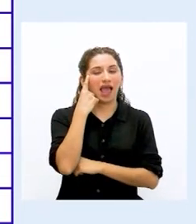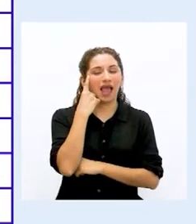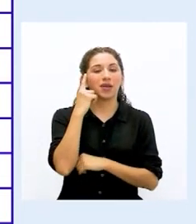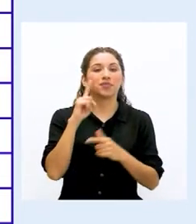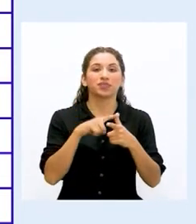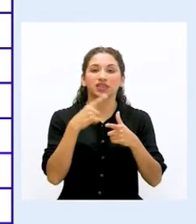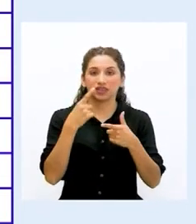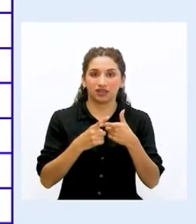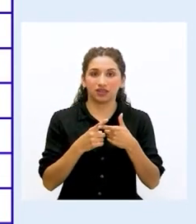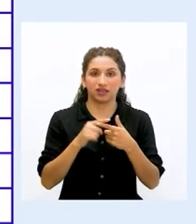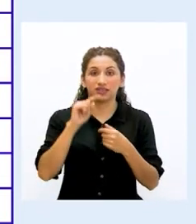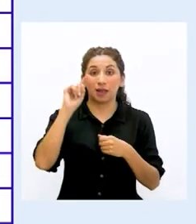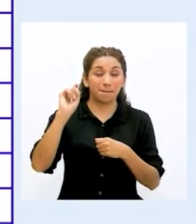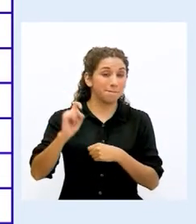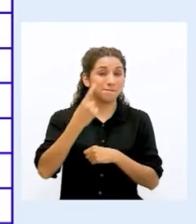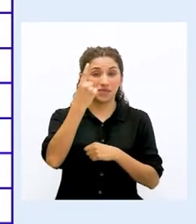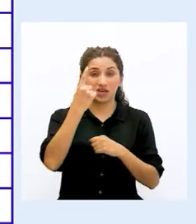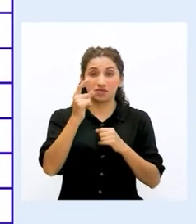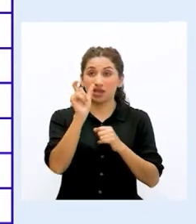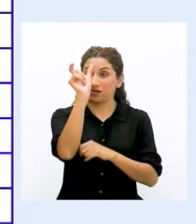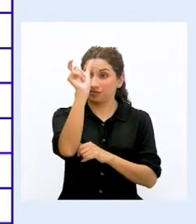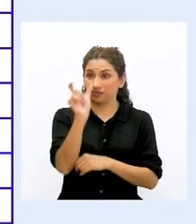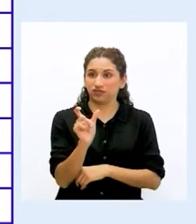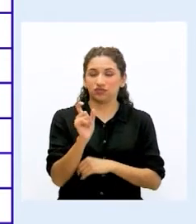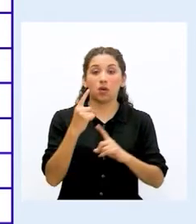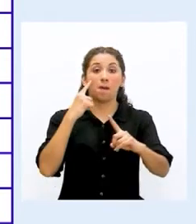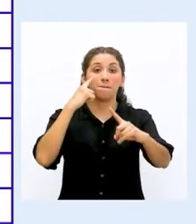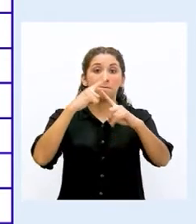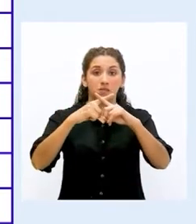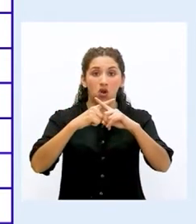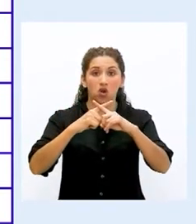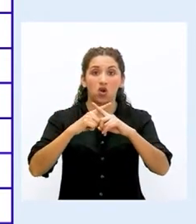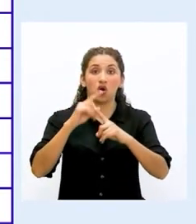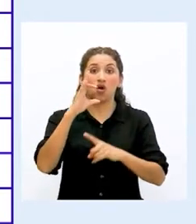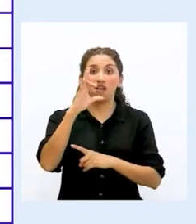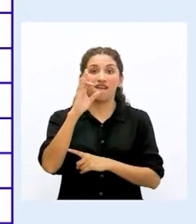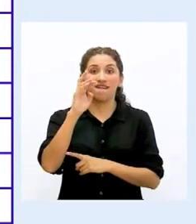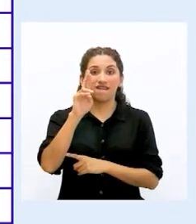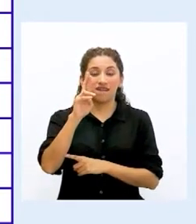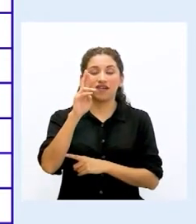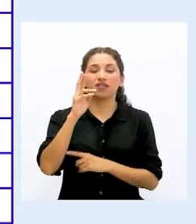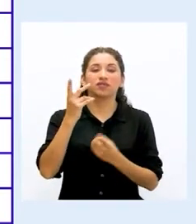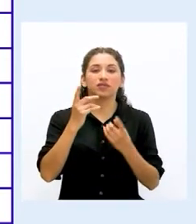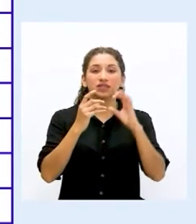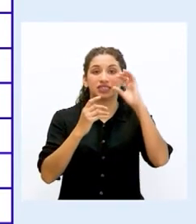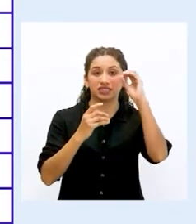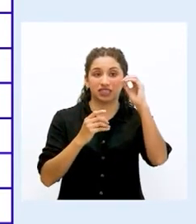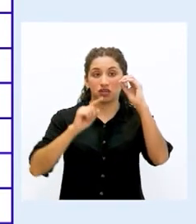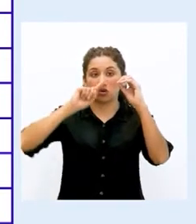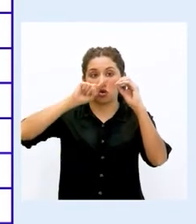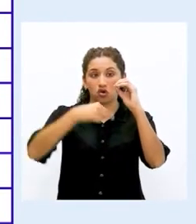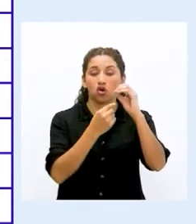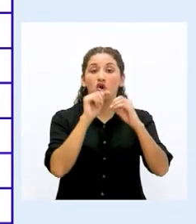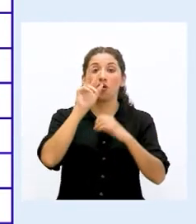Entonces, en el primer intervalo multiplicamos la frecuencia relativa